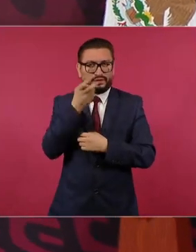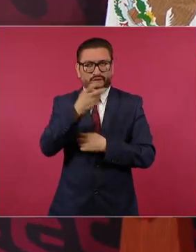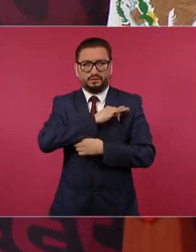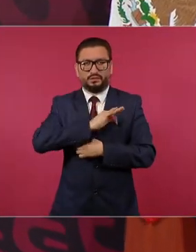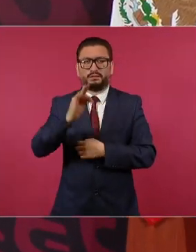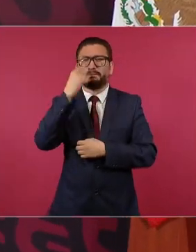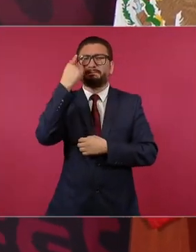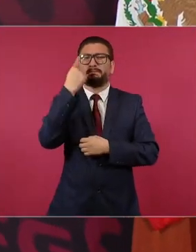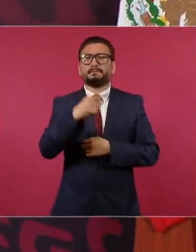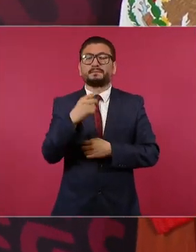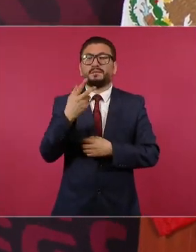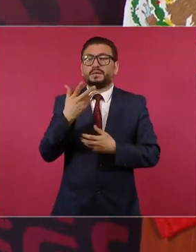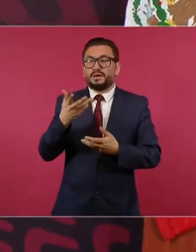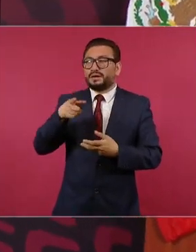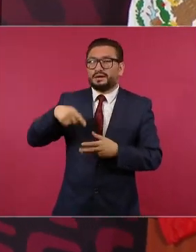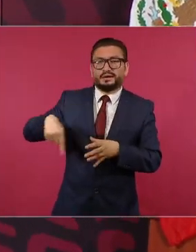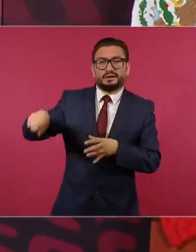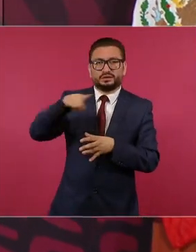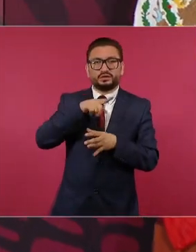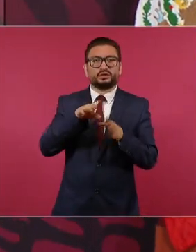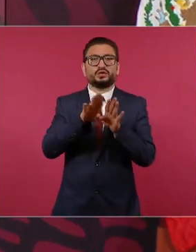para buscar de esa manera una